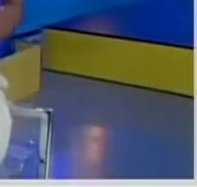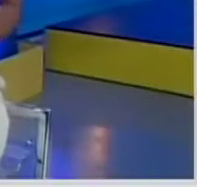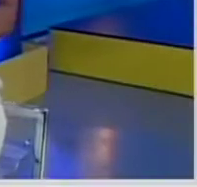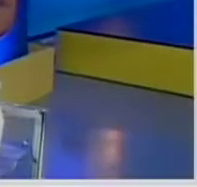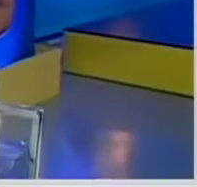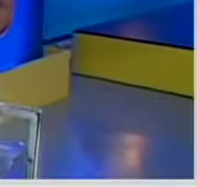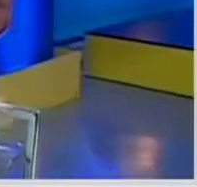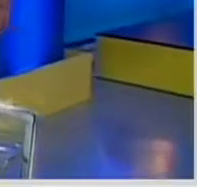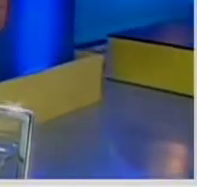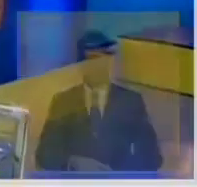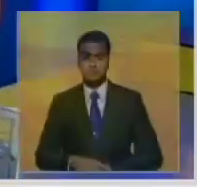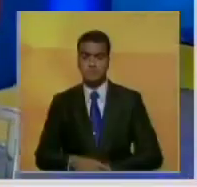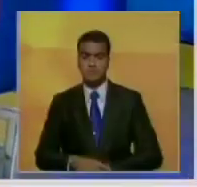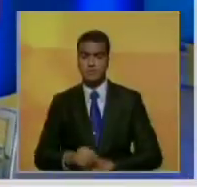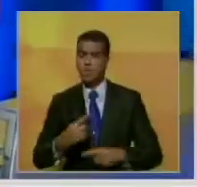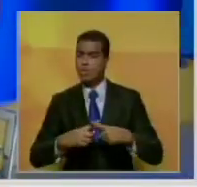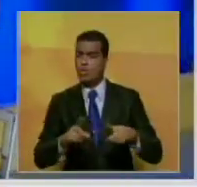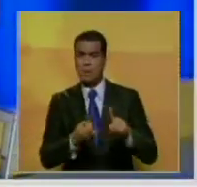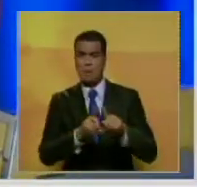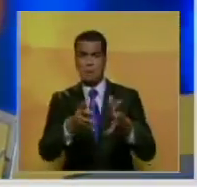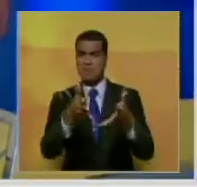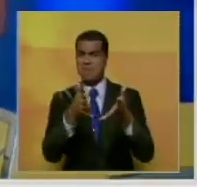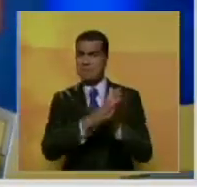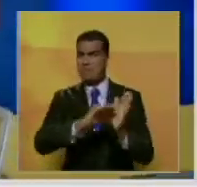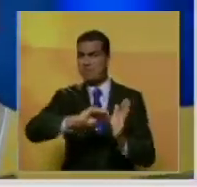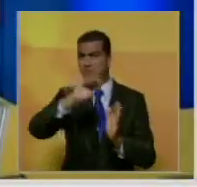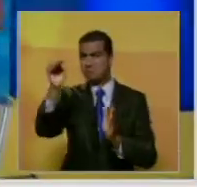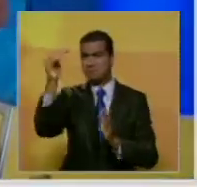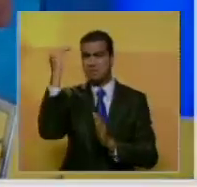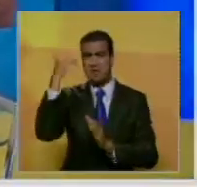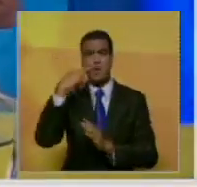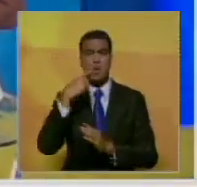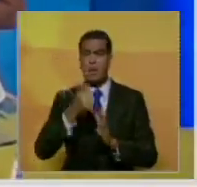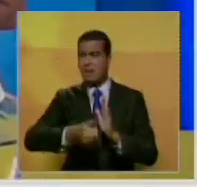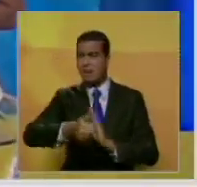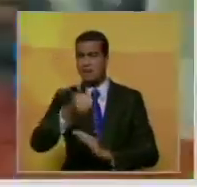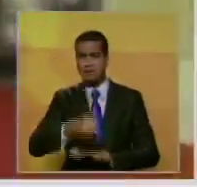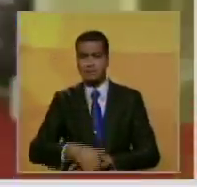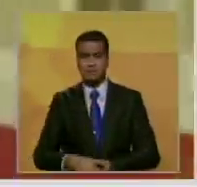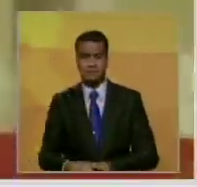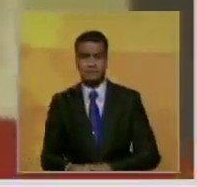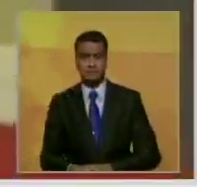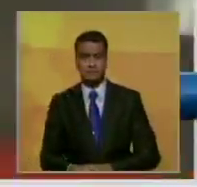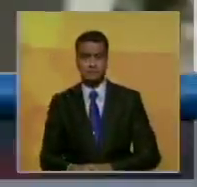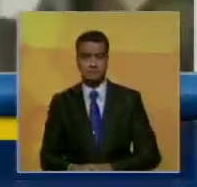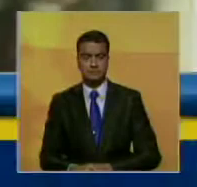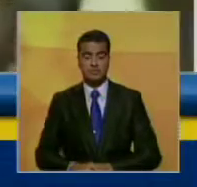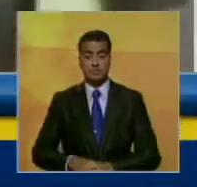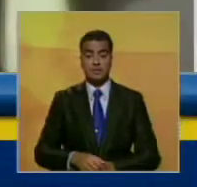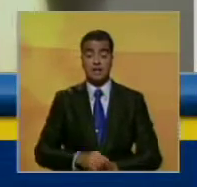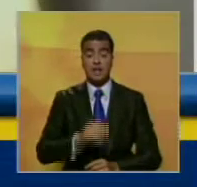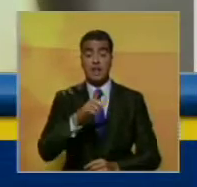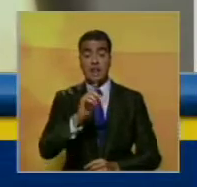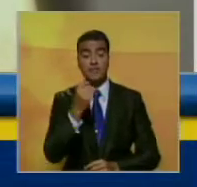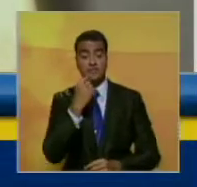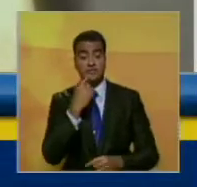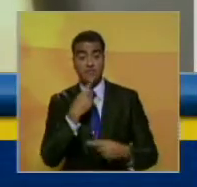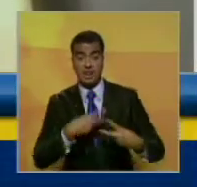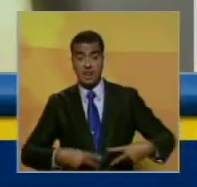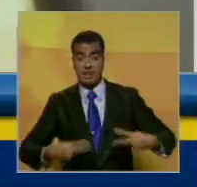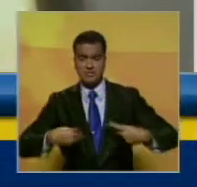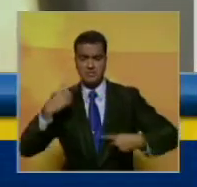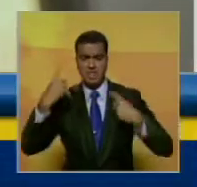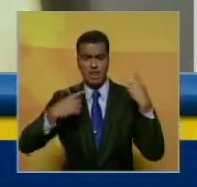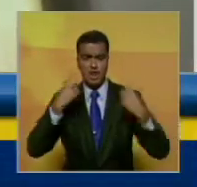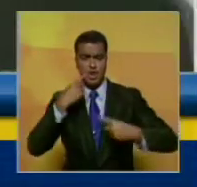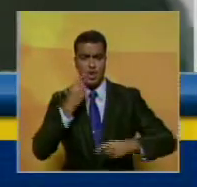Y otro que sigue en la cúspide del éxito es el sexy boricua Ricky Martin. El autor de Living la Vida Loca engalanó la